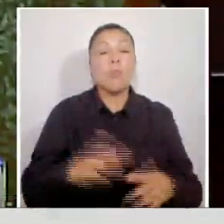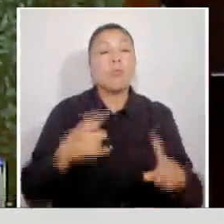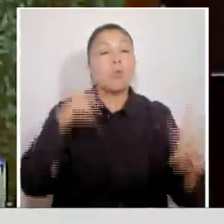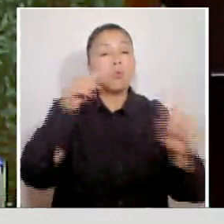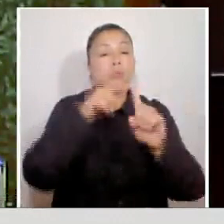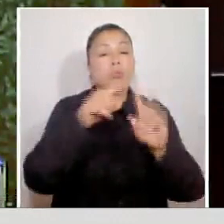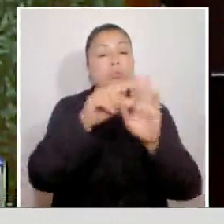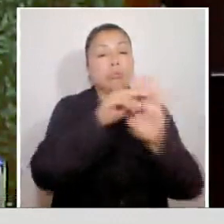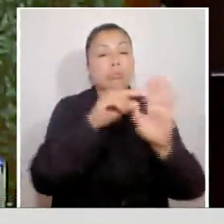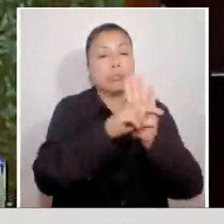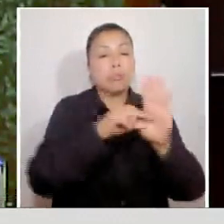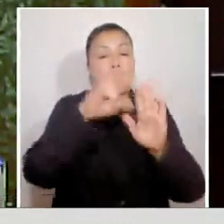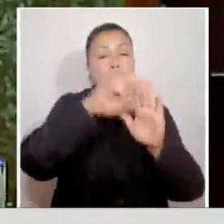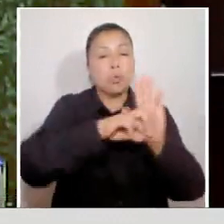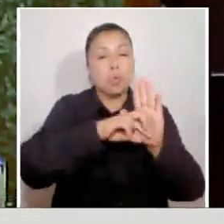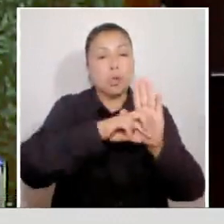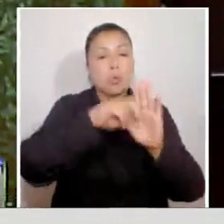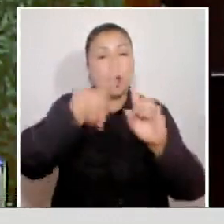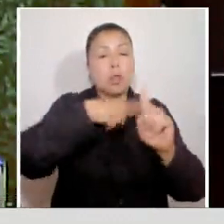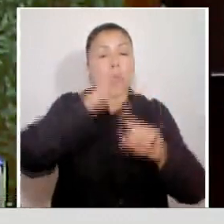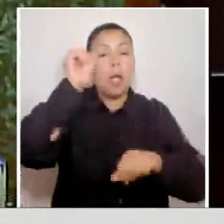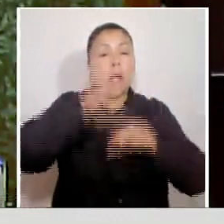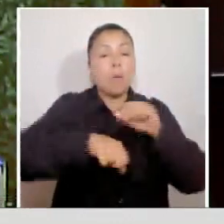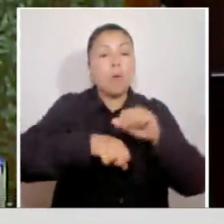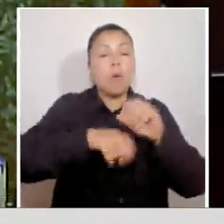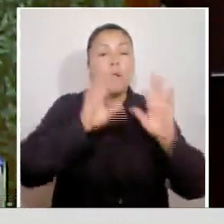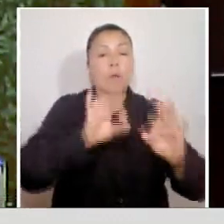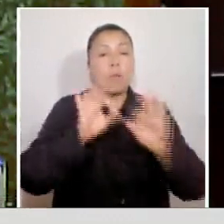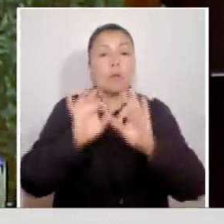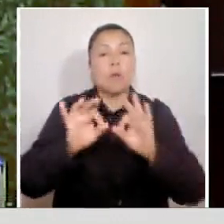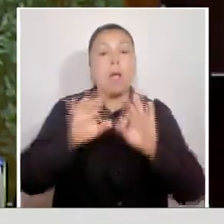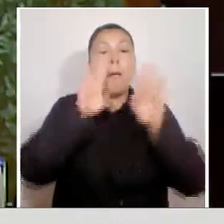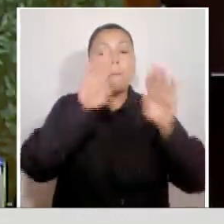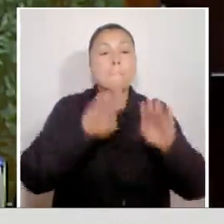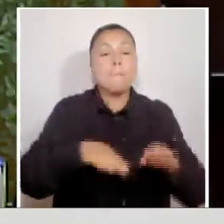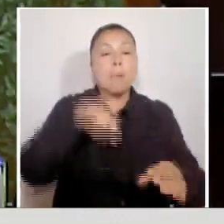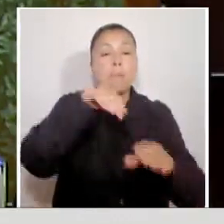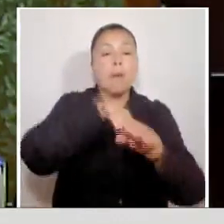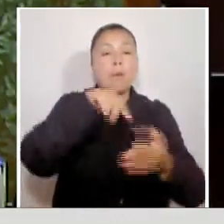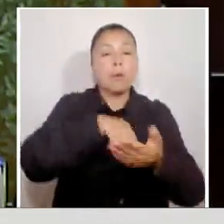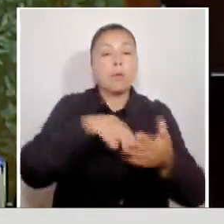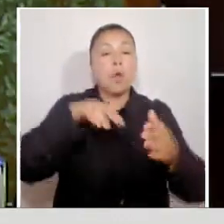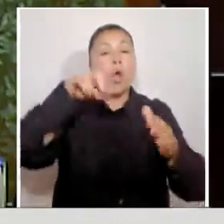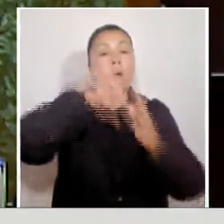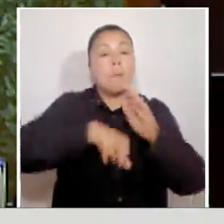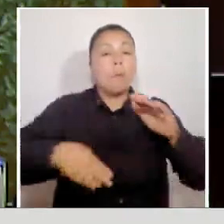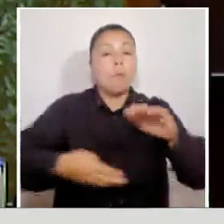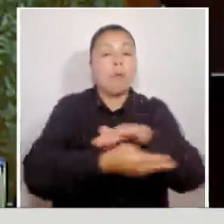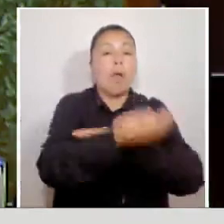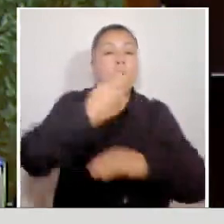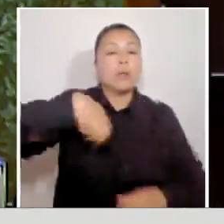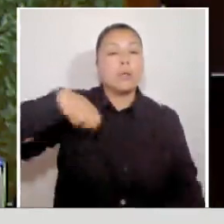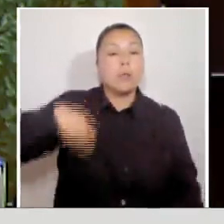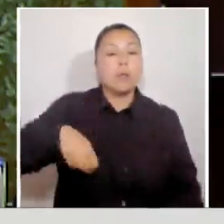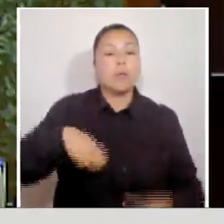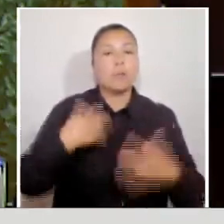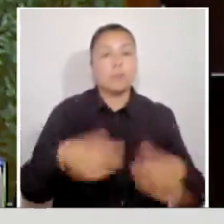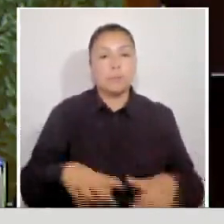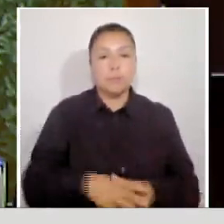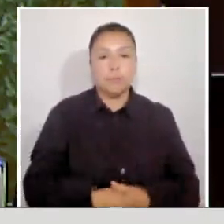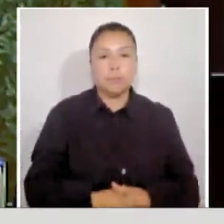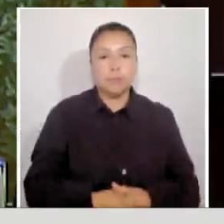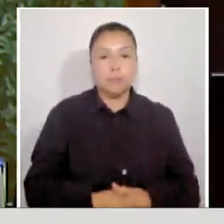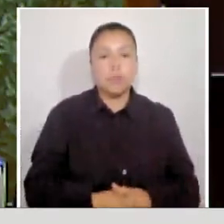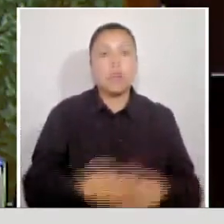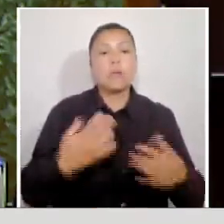indicación es el proyecto que además aprobado en particular con la misma votación y se despacha al senado por haberse concluido el objeto de la són por